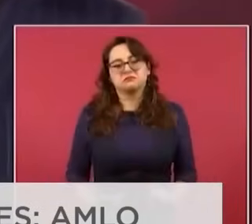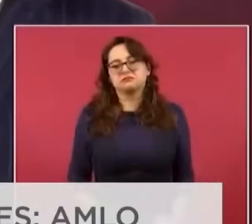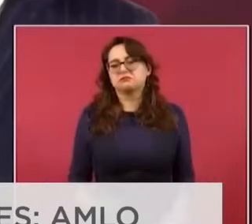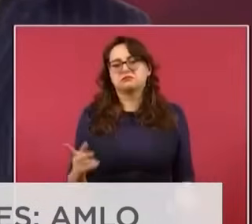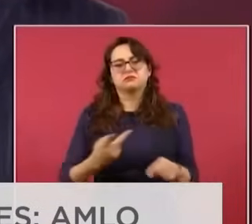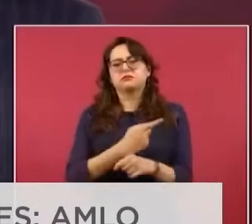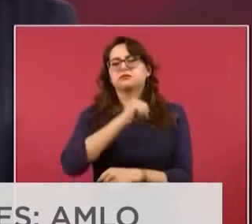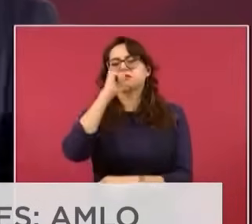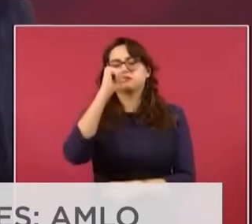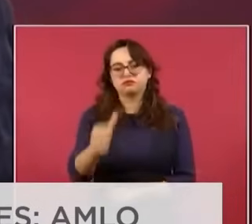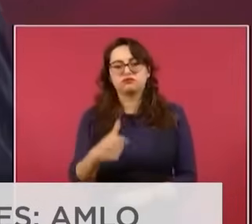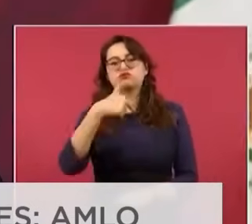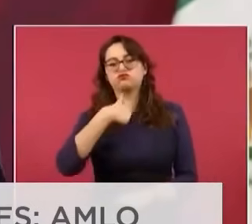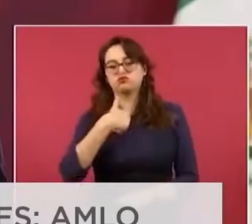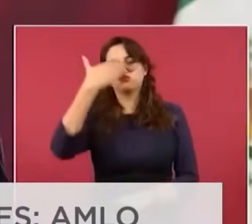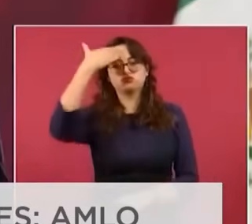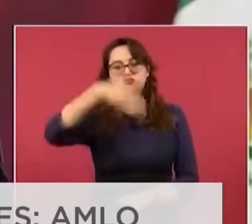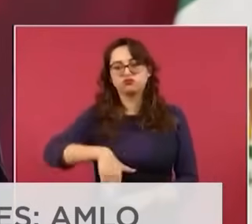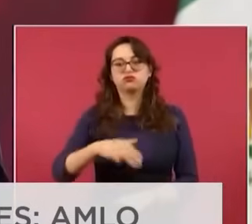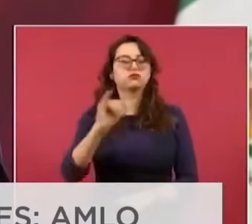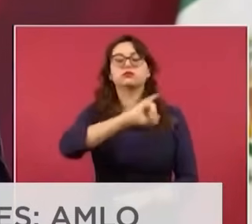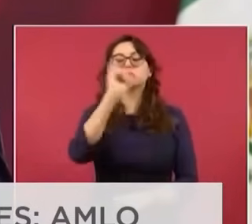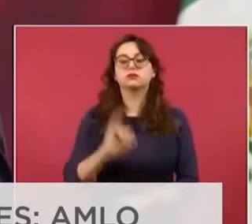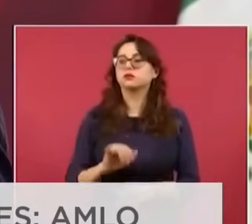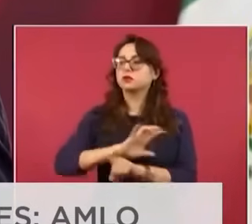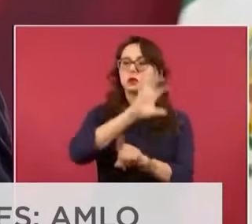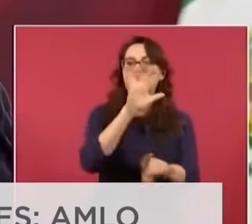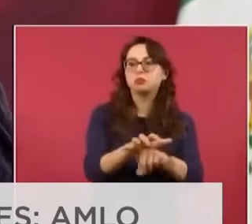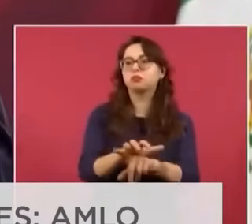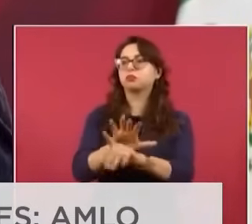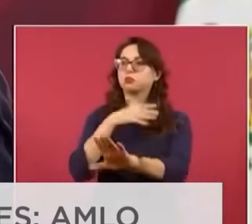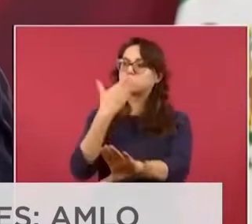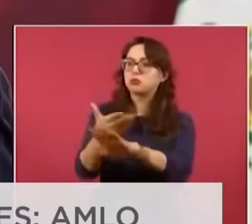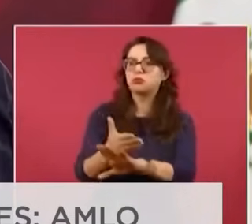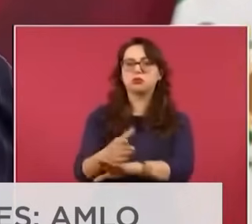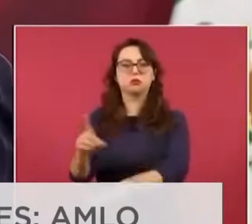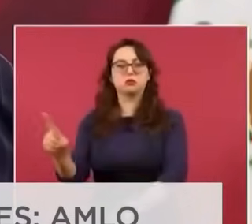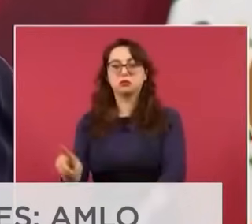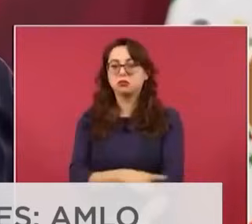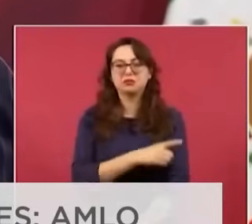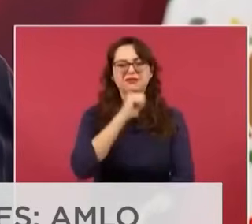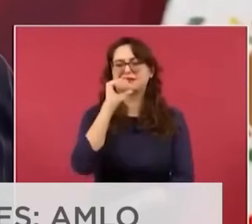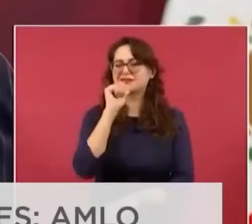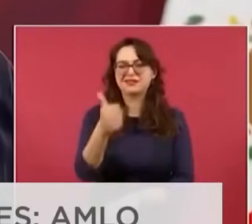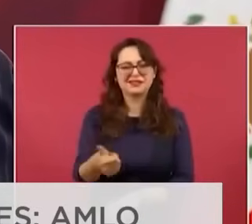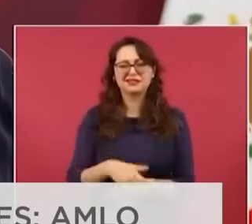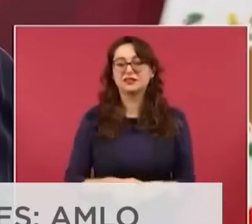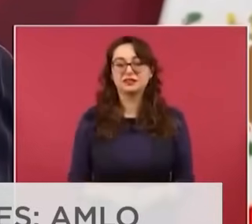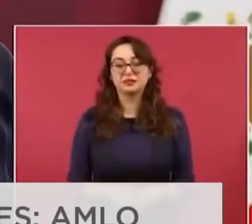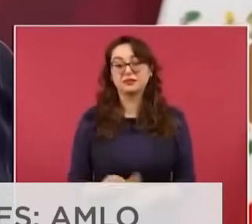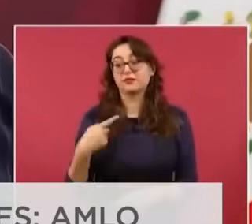se ha financiado por el poder judicial en su conferencia matutina de este miércoles el mandatario recordó que la